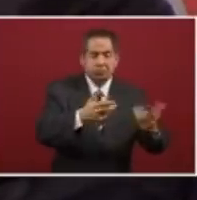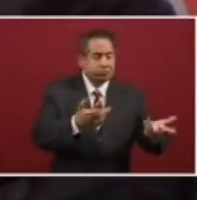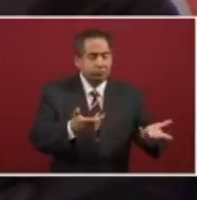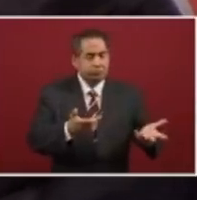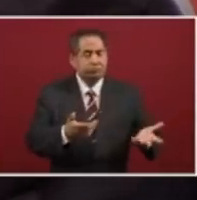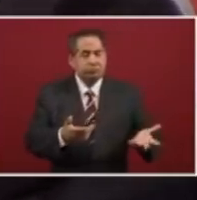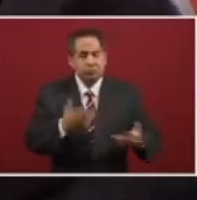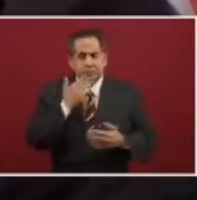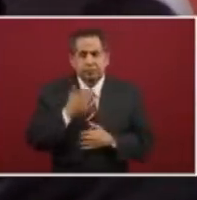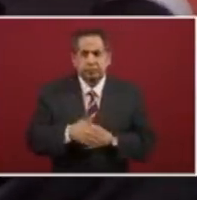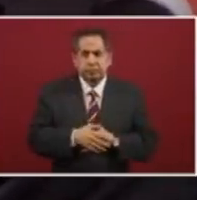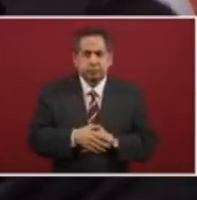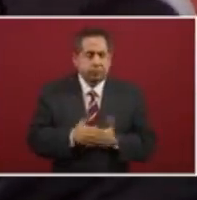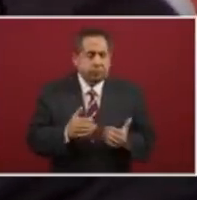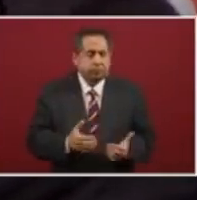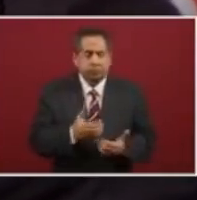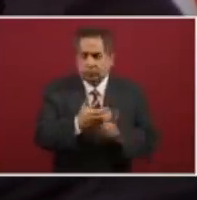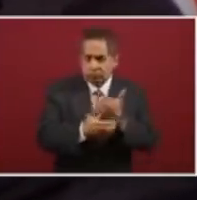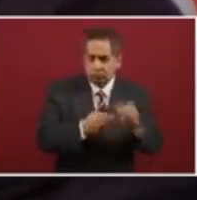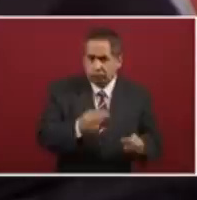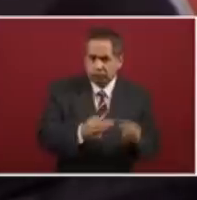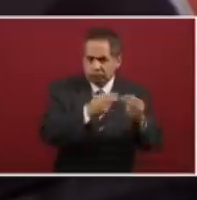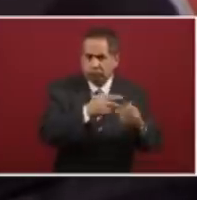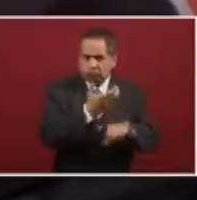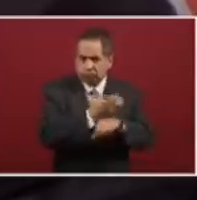no son los relaciones comerciales